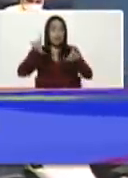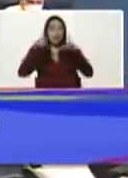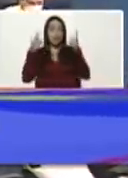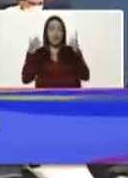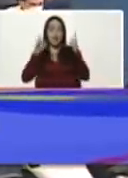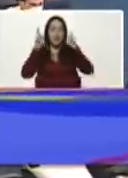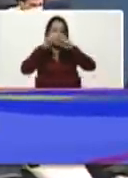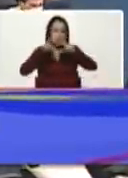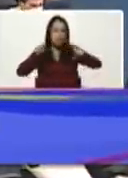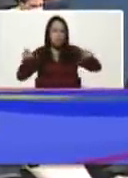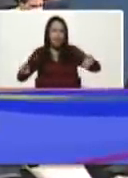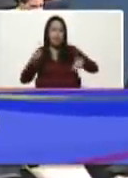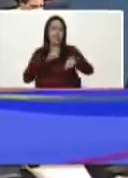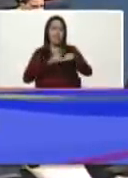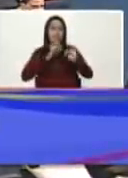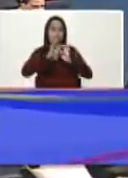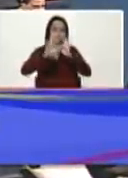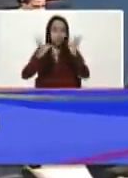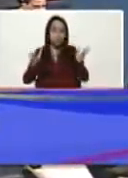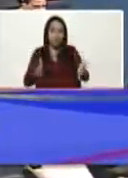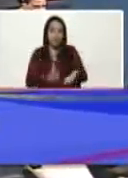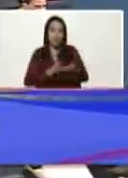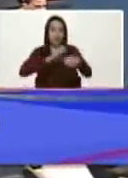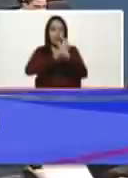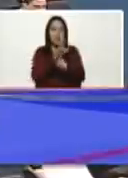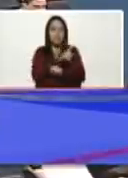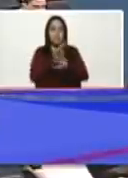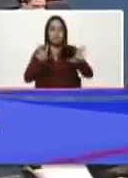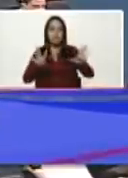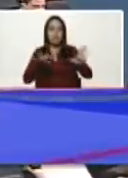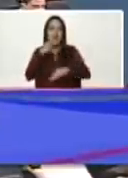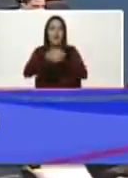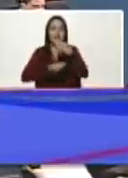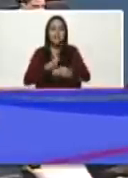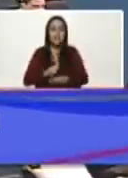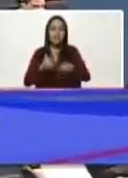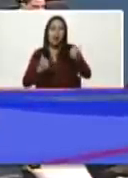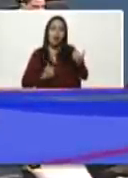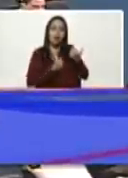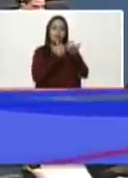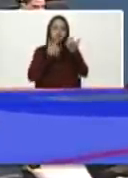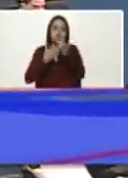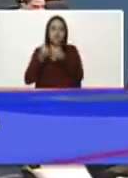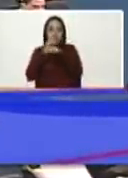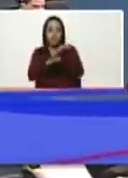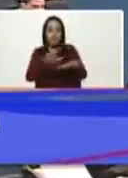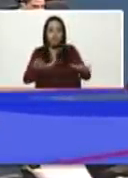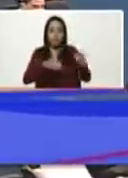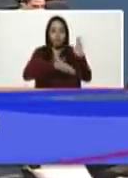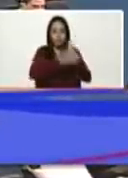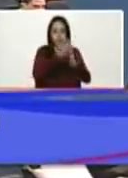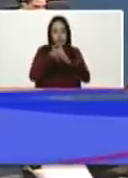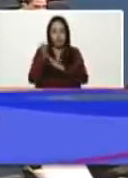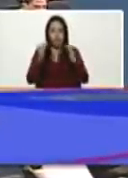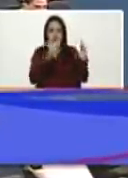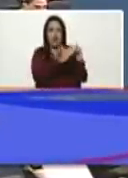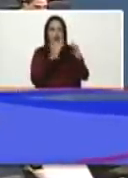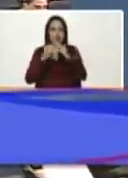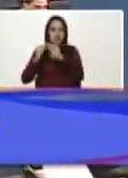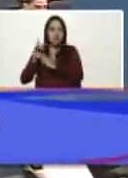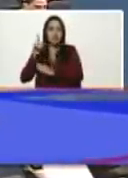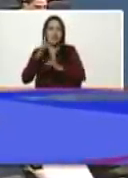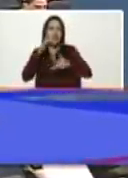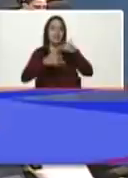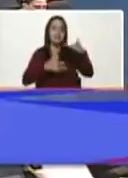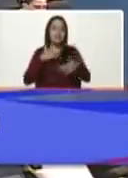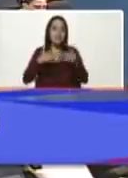formados en plena pandemia del COVID-19, brindando apoyo en el despliegue casa por casa, las jornadas de despistaje,